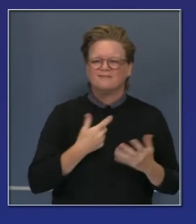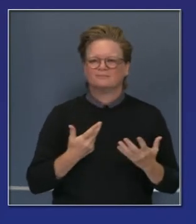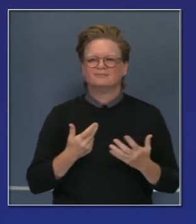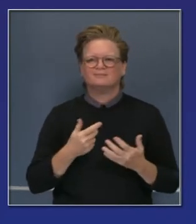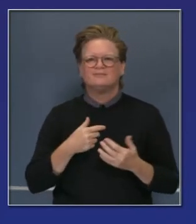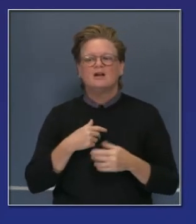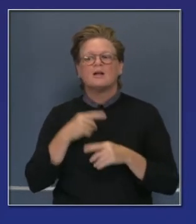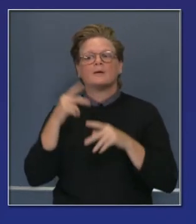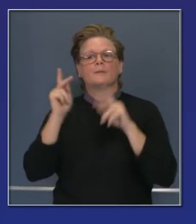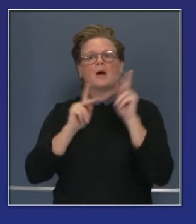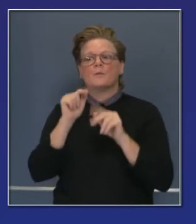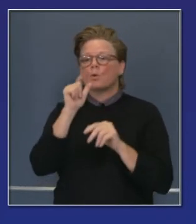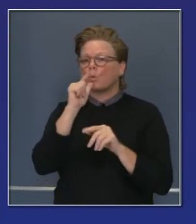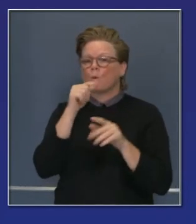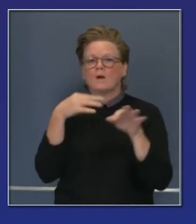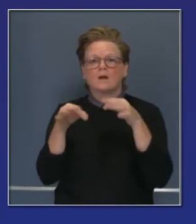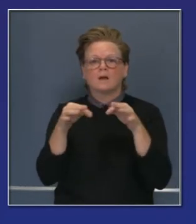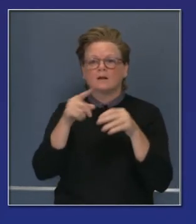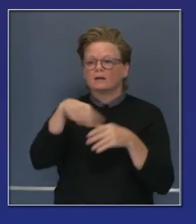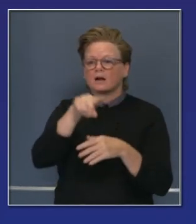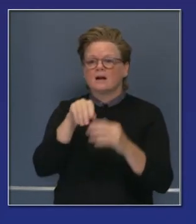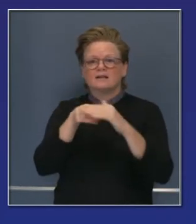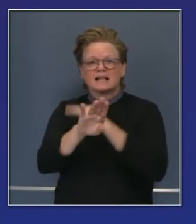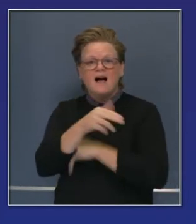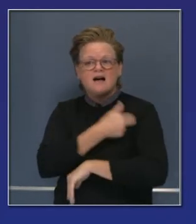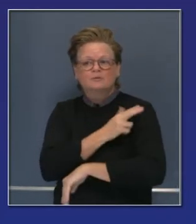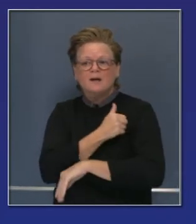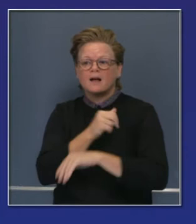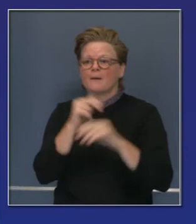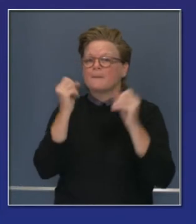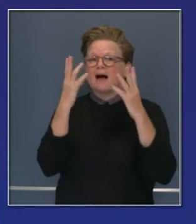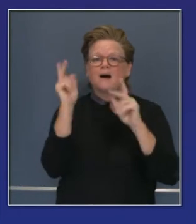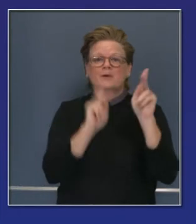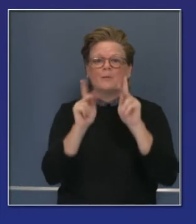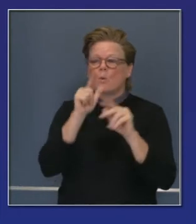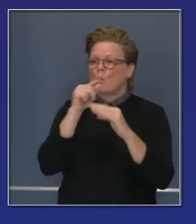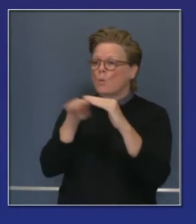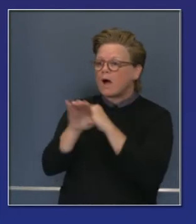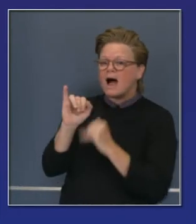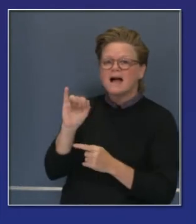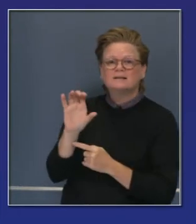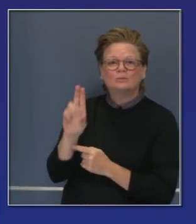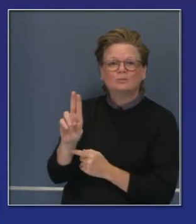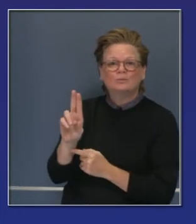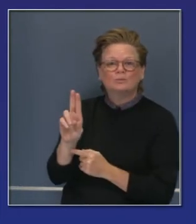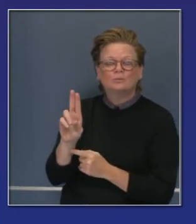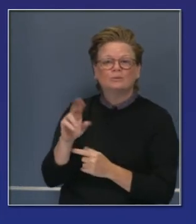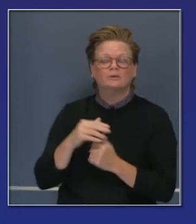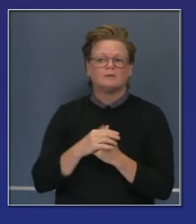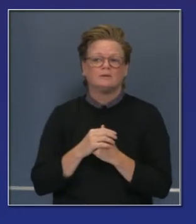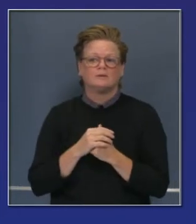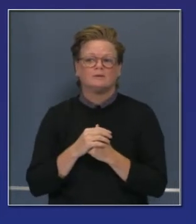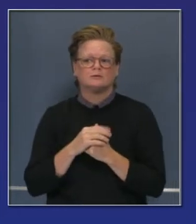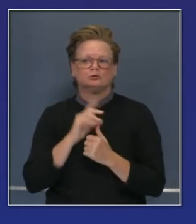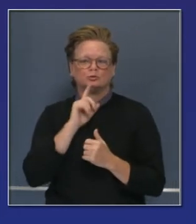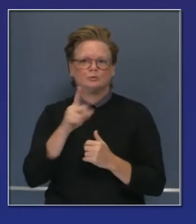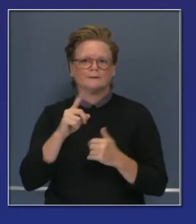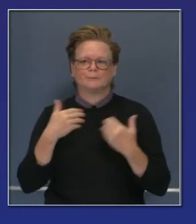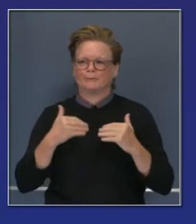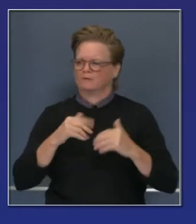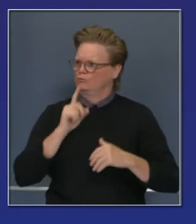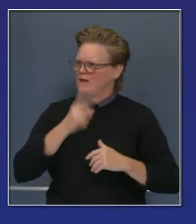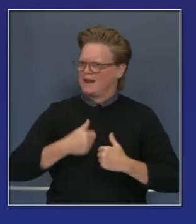hospitales, en unidades de cuidados intensivos, lo que sucede en el terreno, en tiempo real, consideraciones de la vida